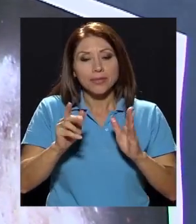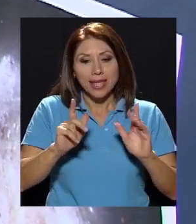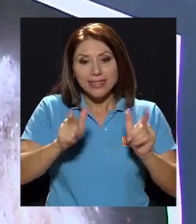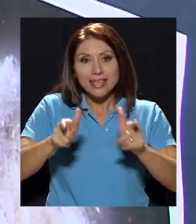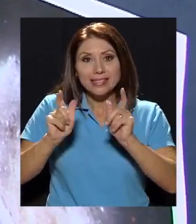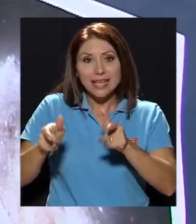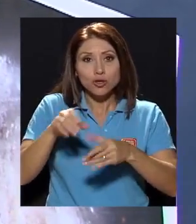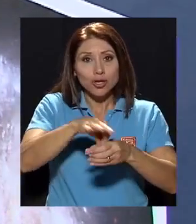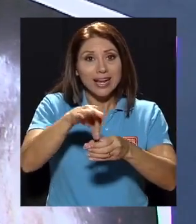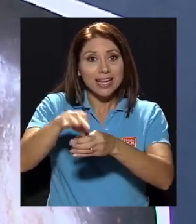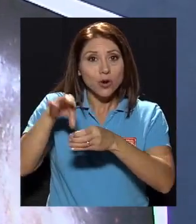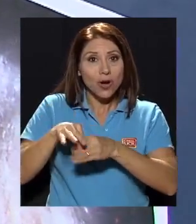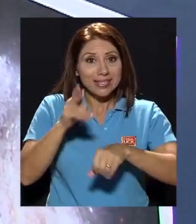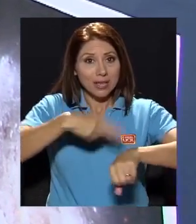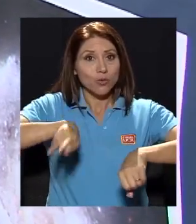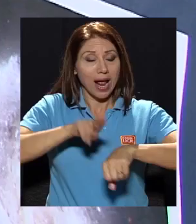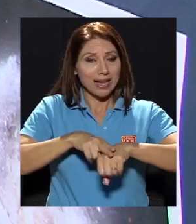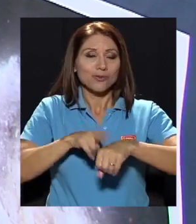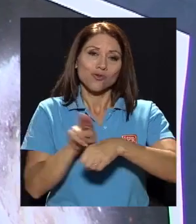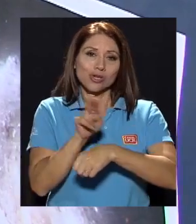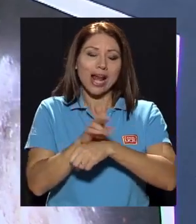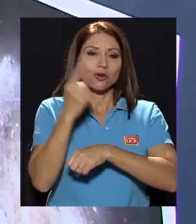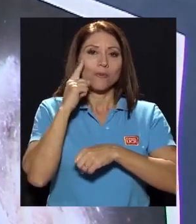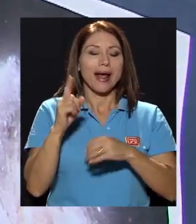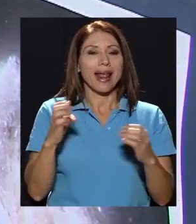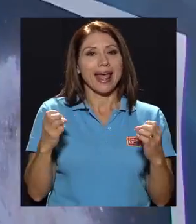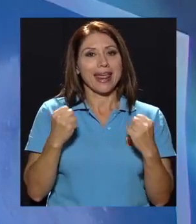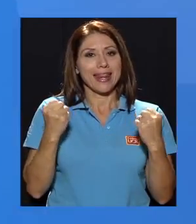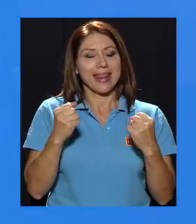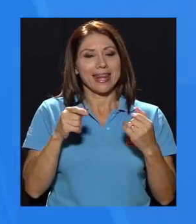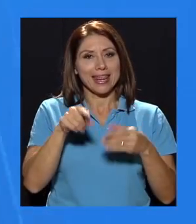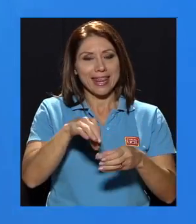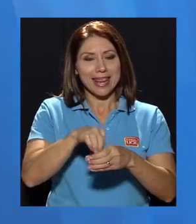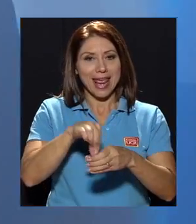de energía. Veamos de inmediato su siguiente semblanza.